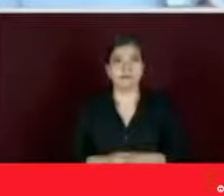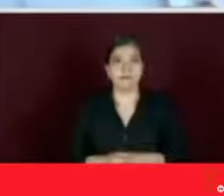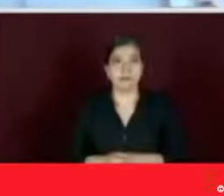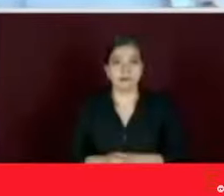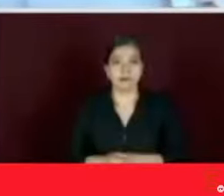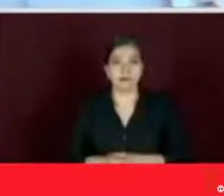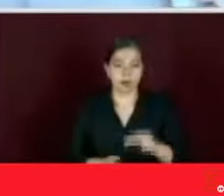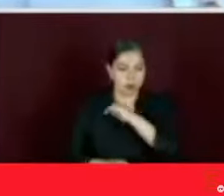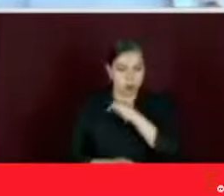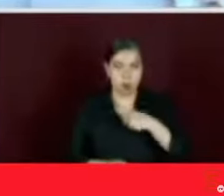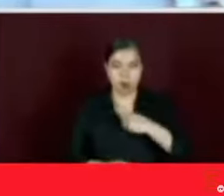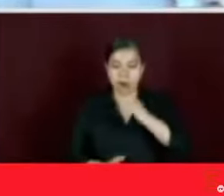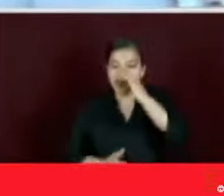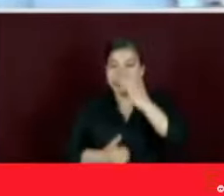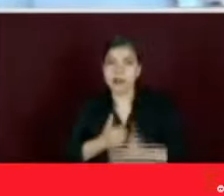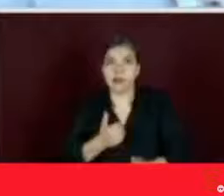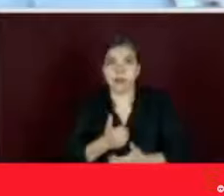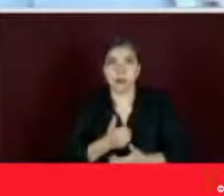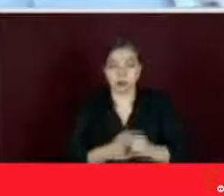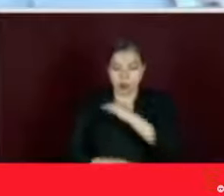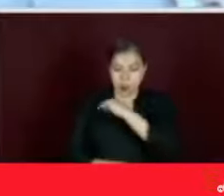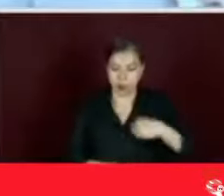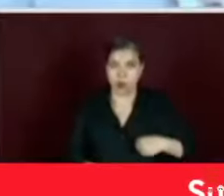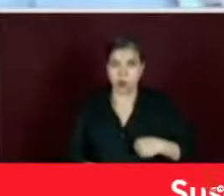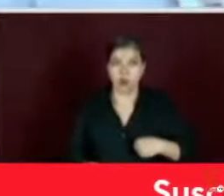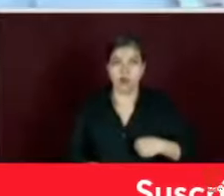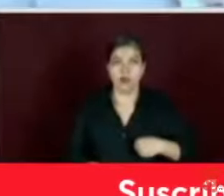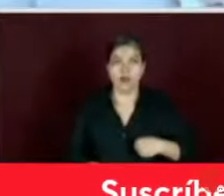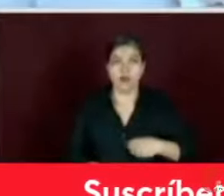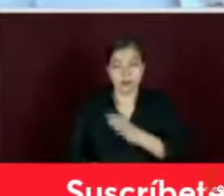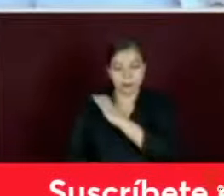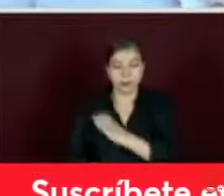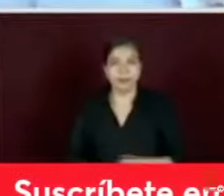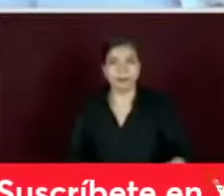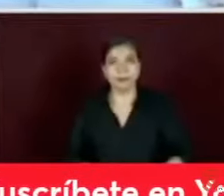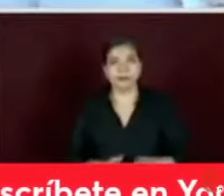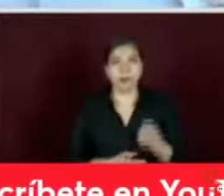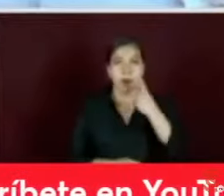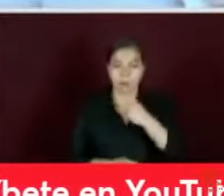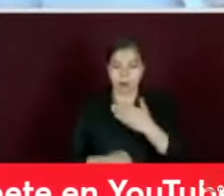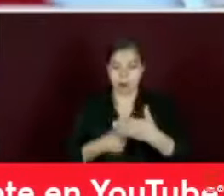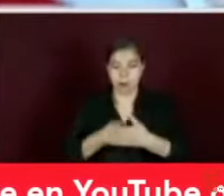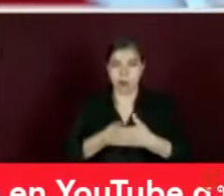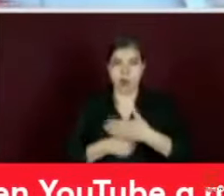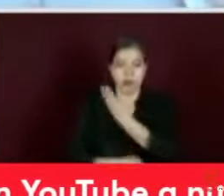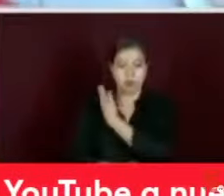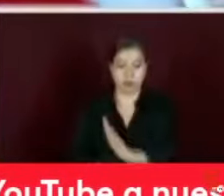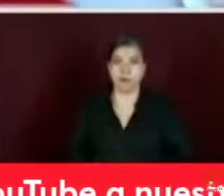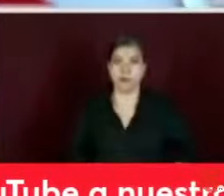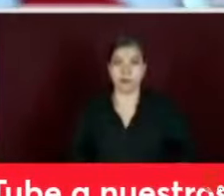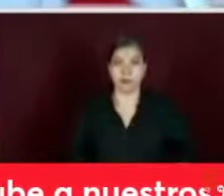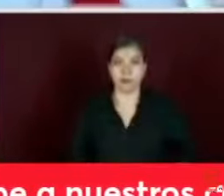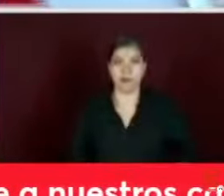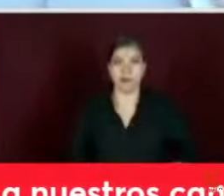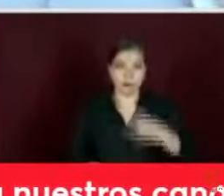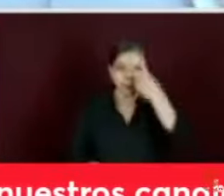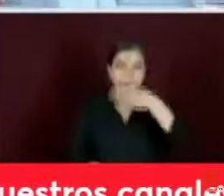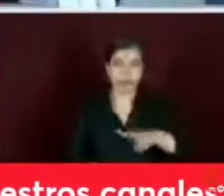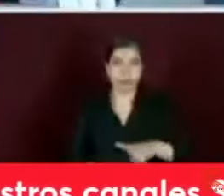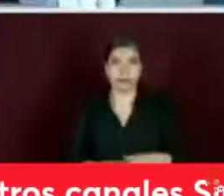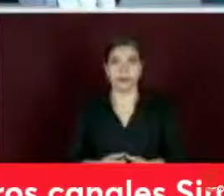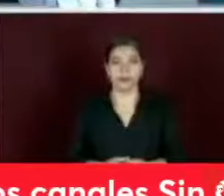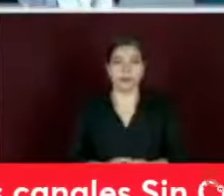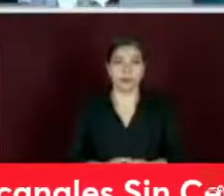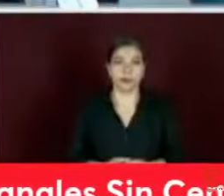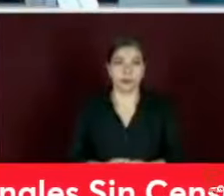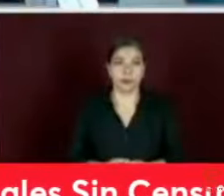muy profesional, ¿no? Presidencial. Y eso fue lo que vimos ayer, ahí, en el Zócalo